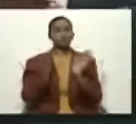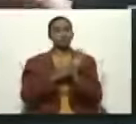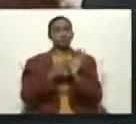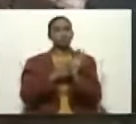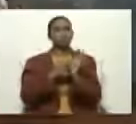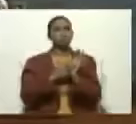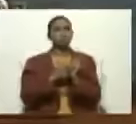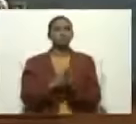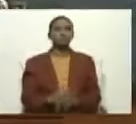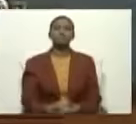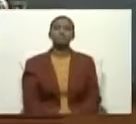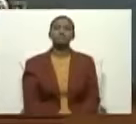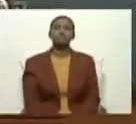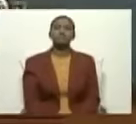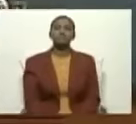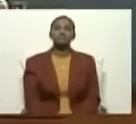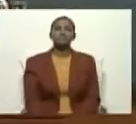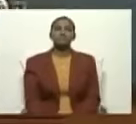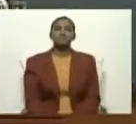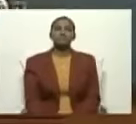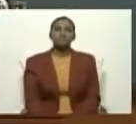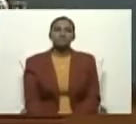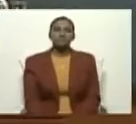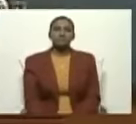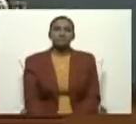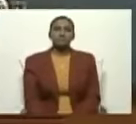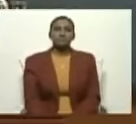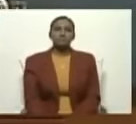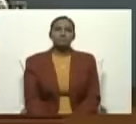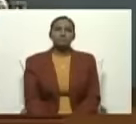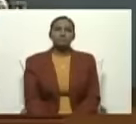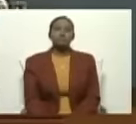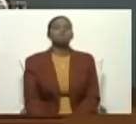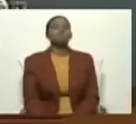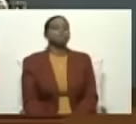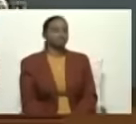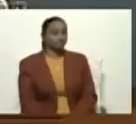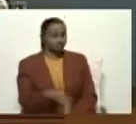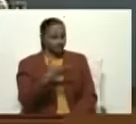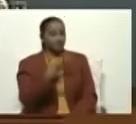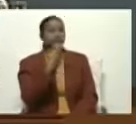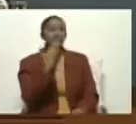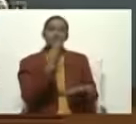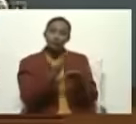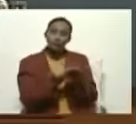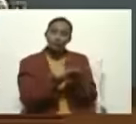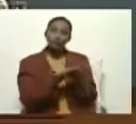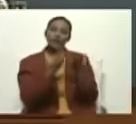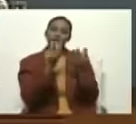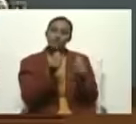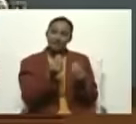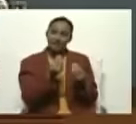Muchas gracias por tus generosas y elocuentes palabras,